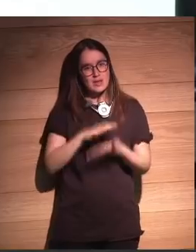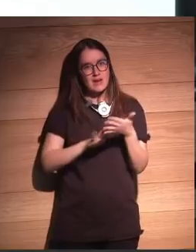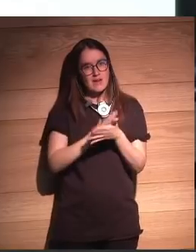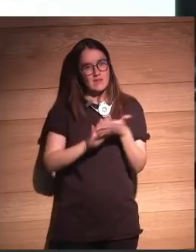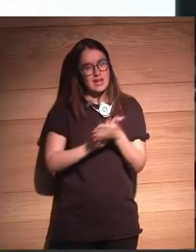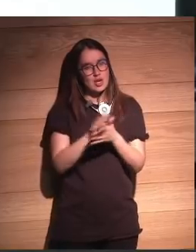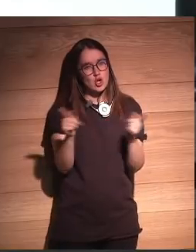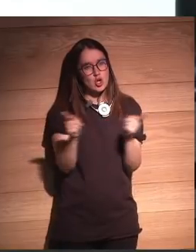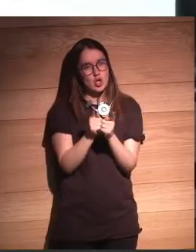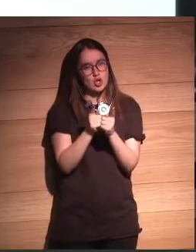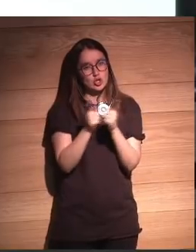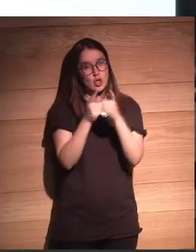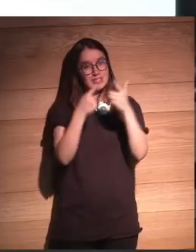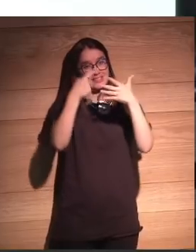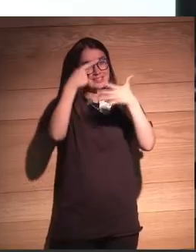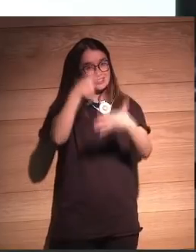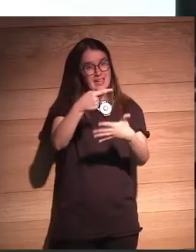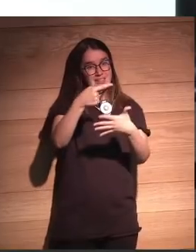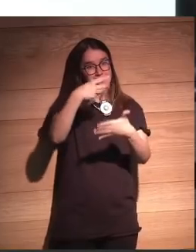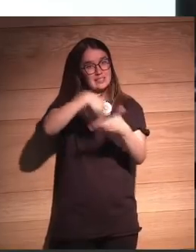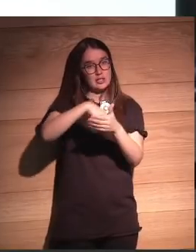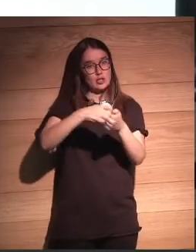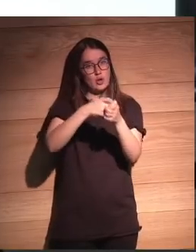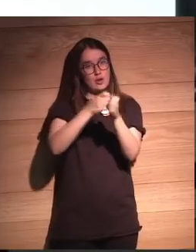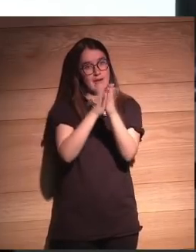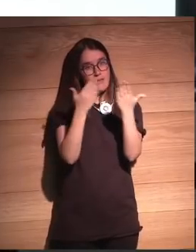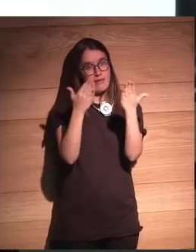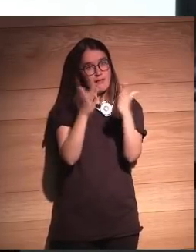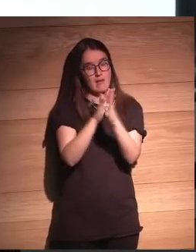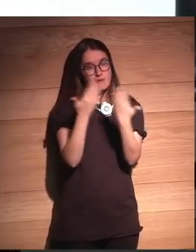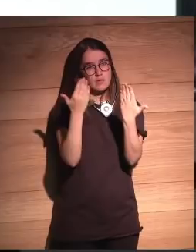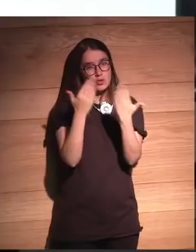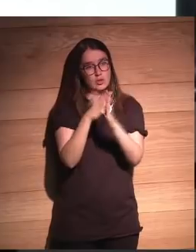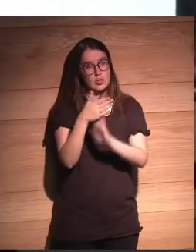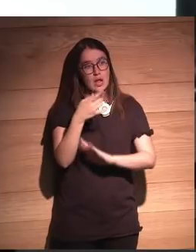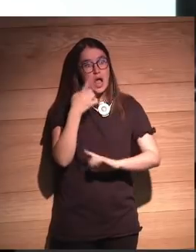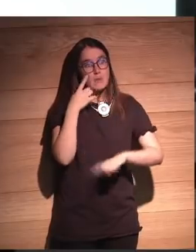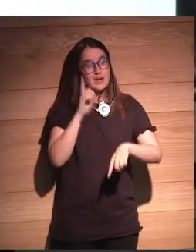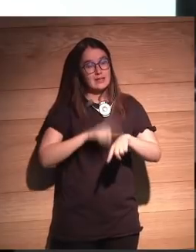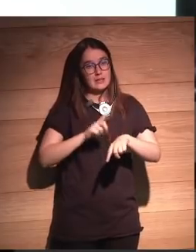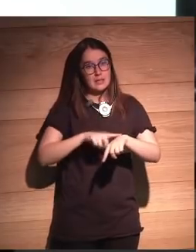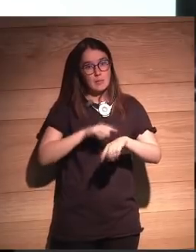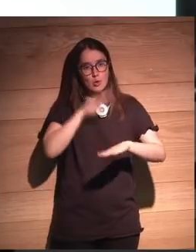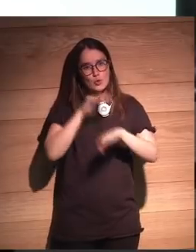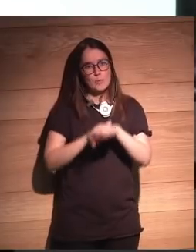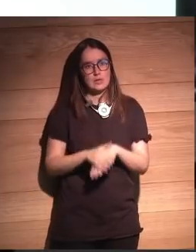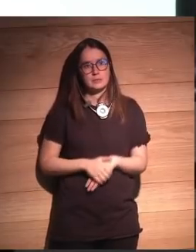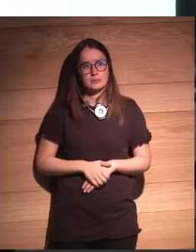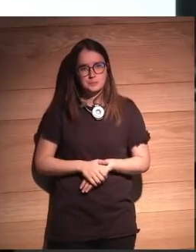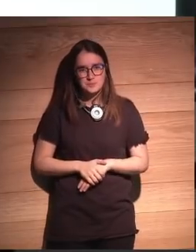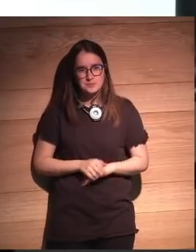brevemente 6 puntos que aparecen en el libro y espero estar dentro del tiempo que se me ha asignado.